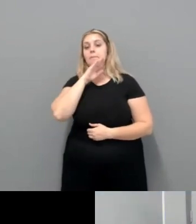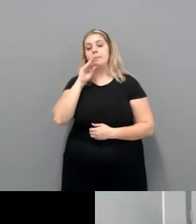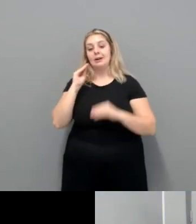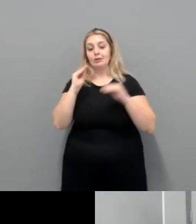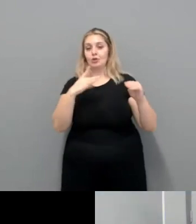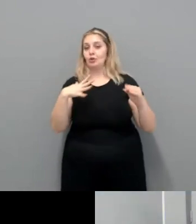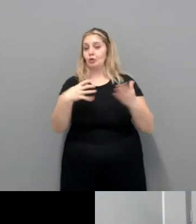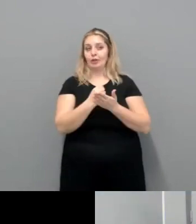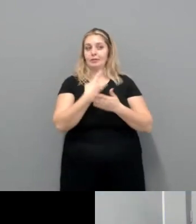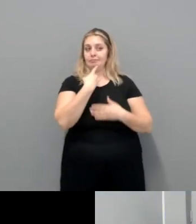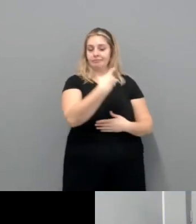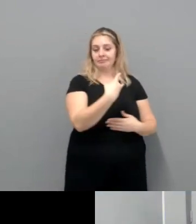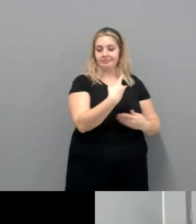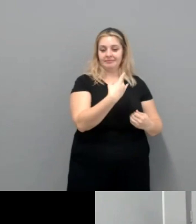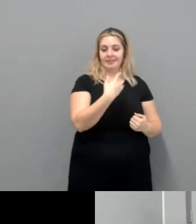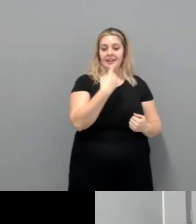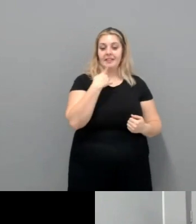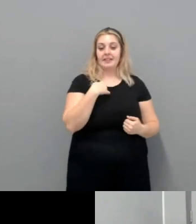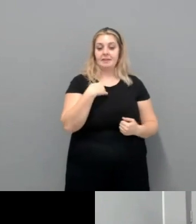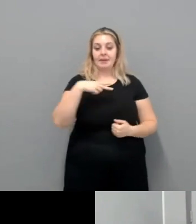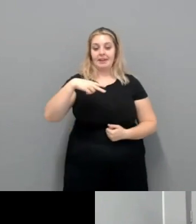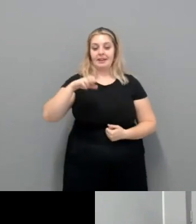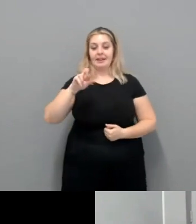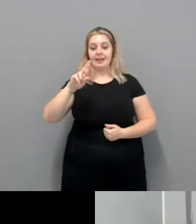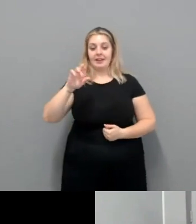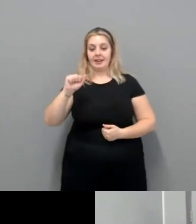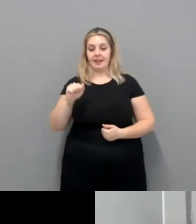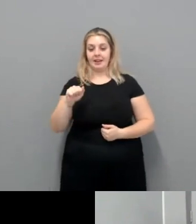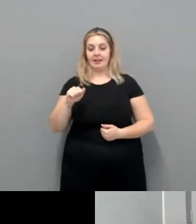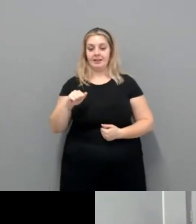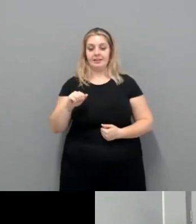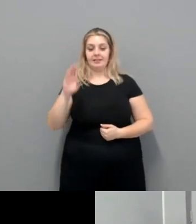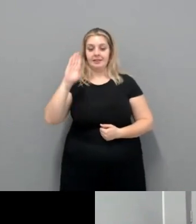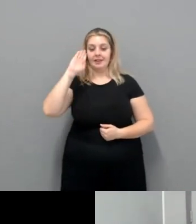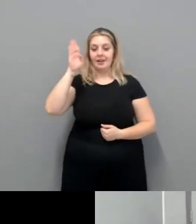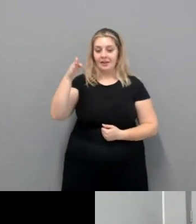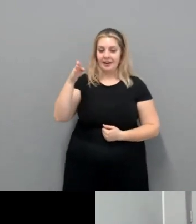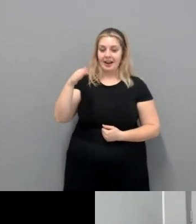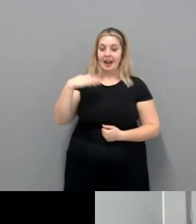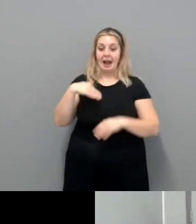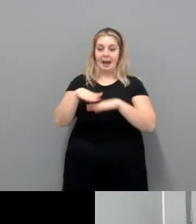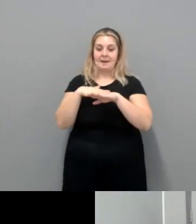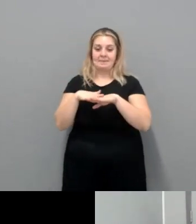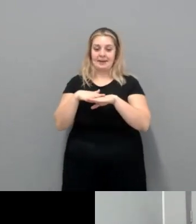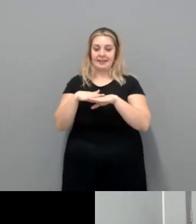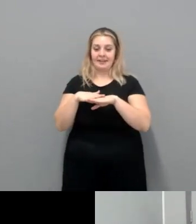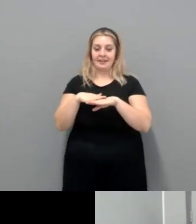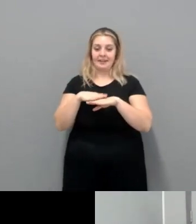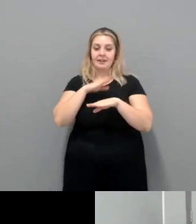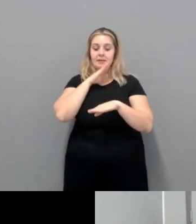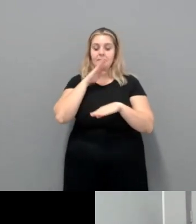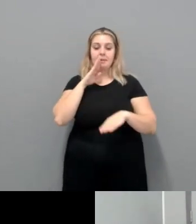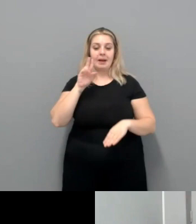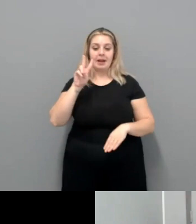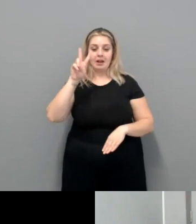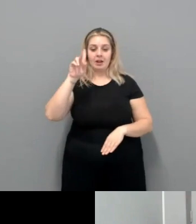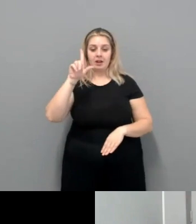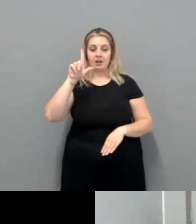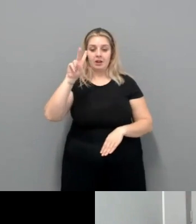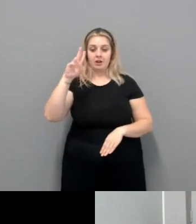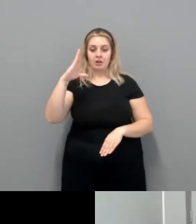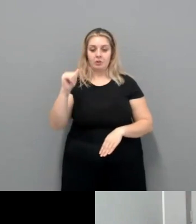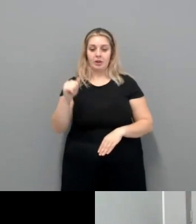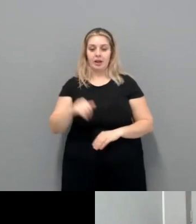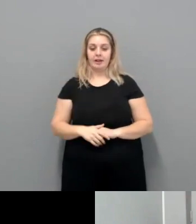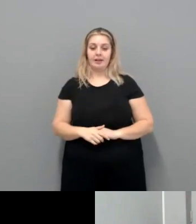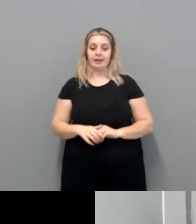todos nos hemos enamorado. Dime, Nerea. Hola. Ah, vale, perdón. Es la mamá de Luca.